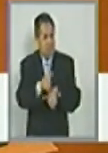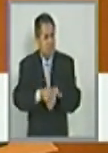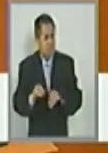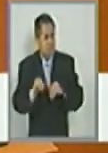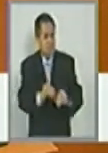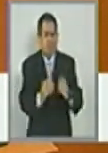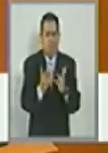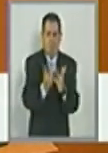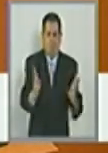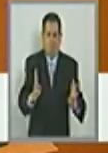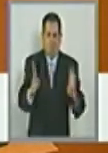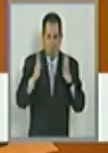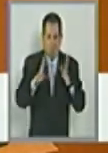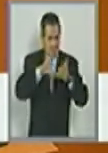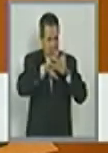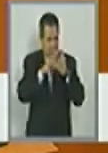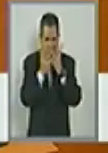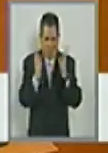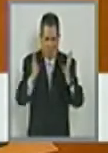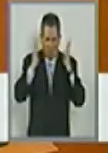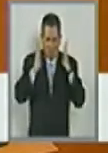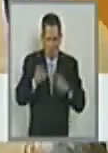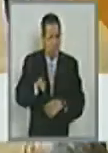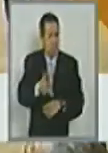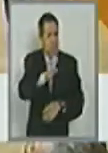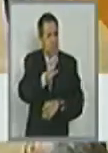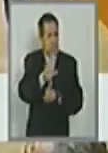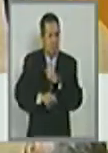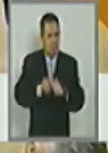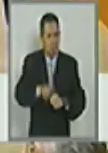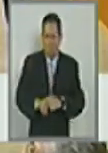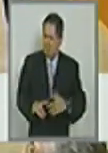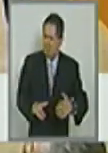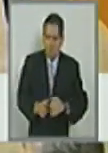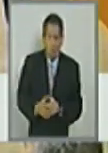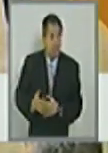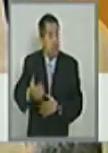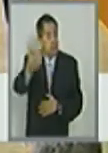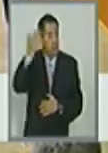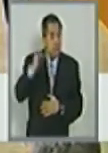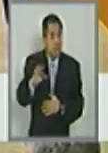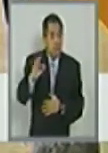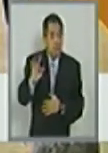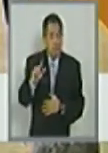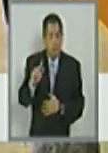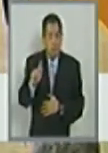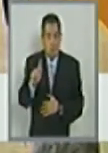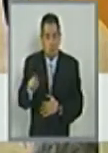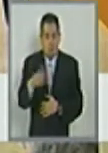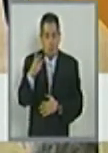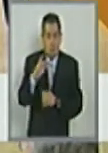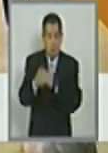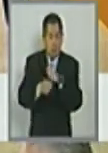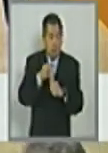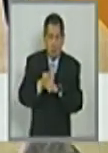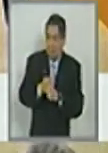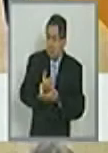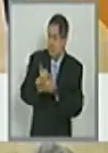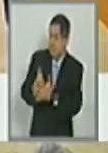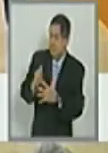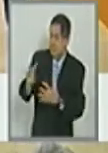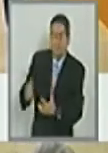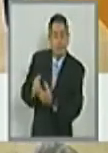encerrados en jaulas como animales. Si hace 73 años los norteamericanos liberaron a